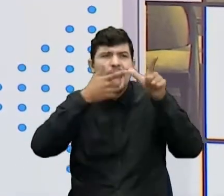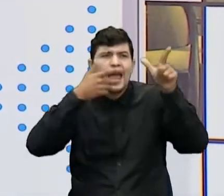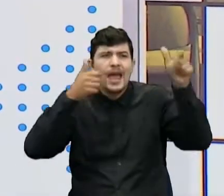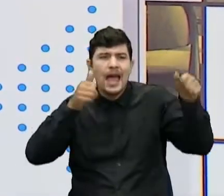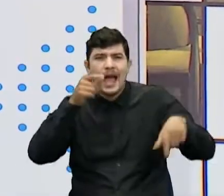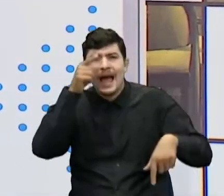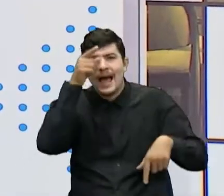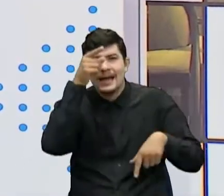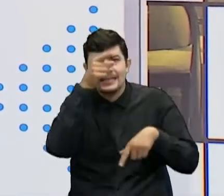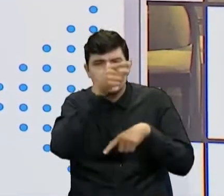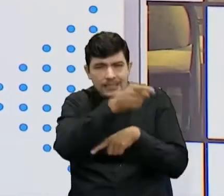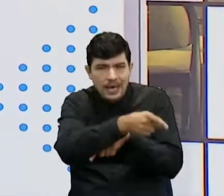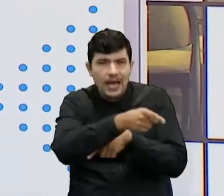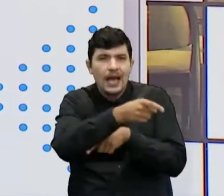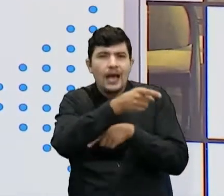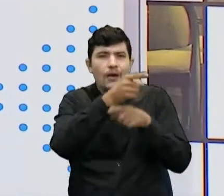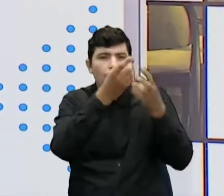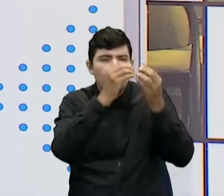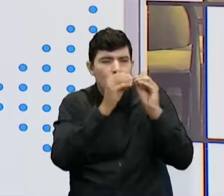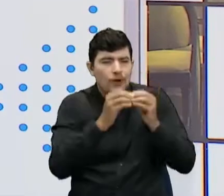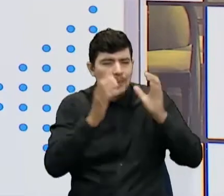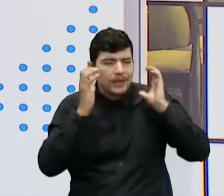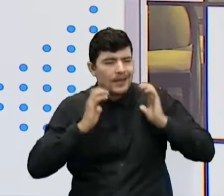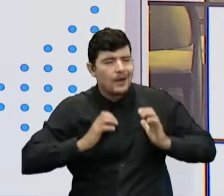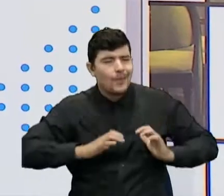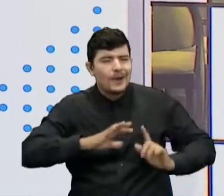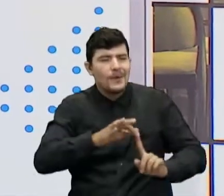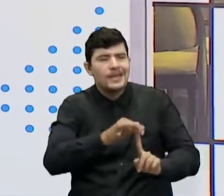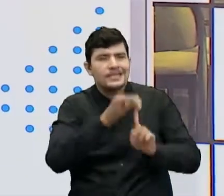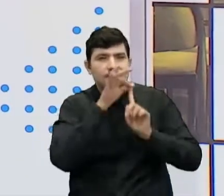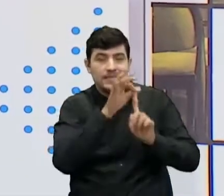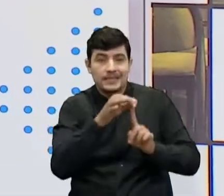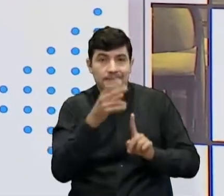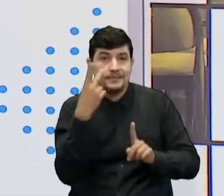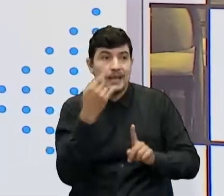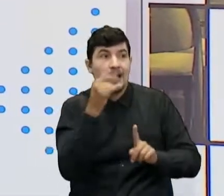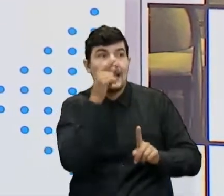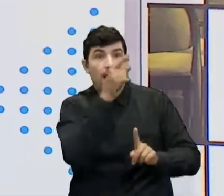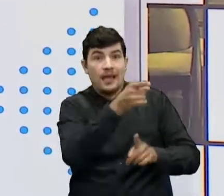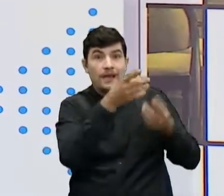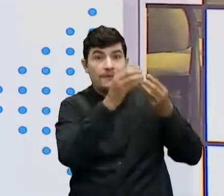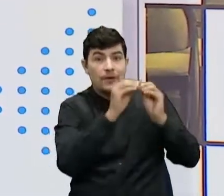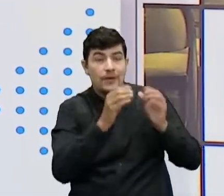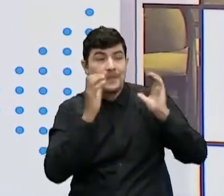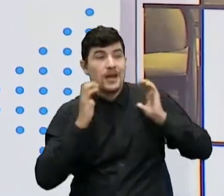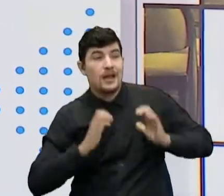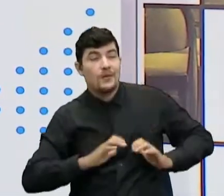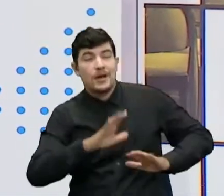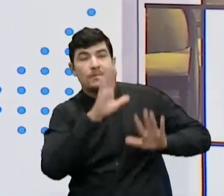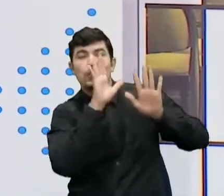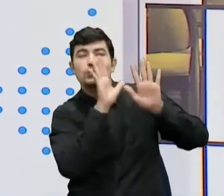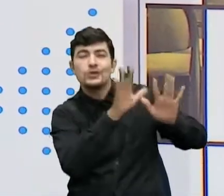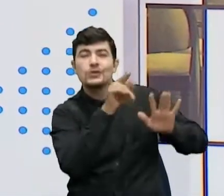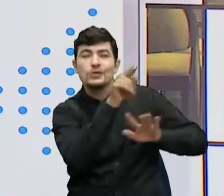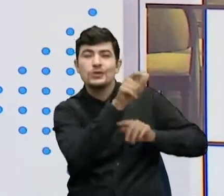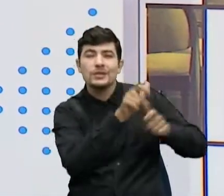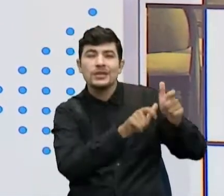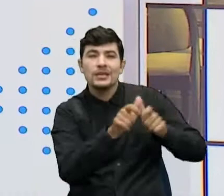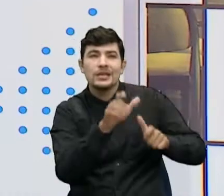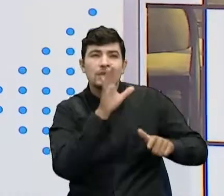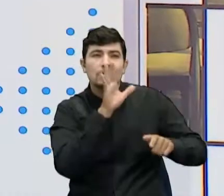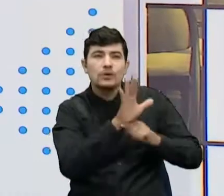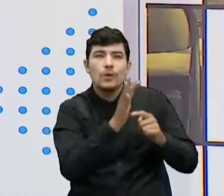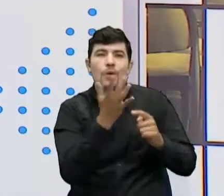fenotipo específico ¿Cuál es el fenotipo? Le voy a dar El fenotipo de ellos Allá Más que todo Es Su